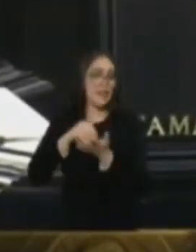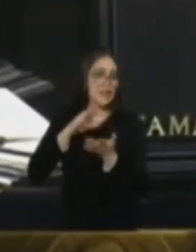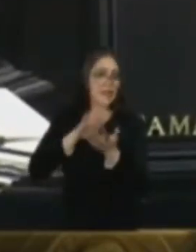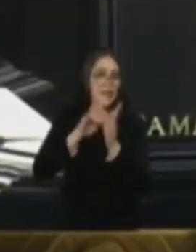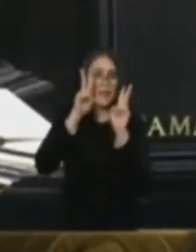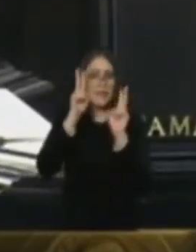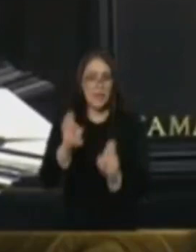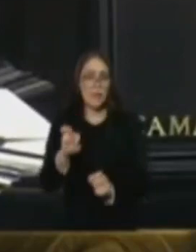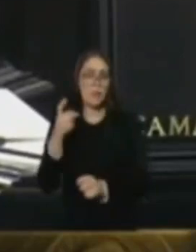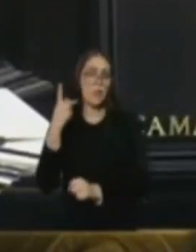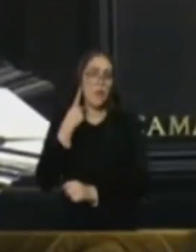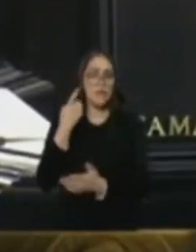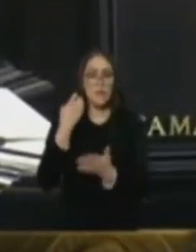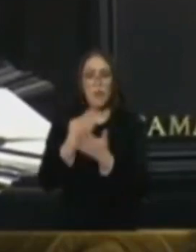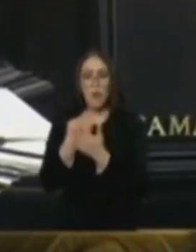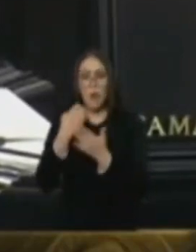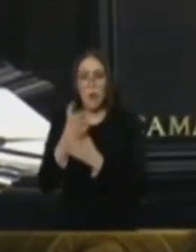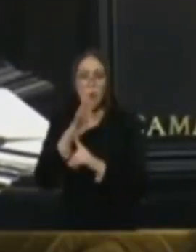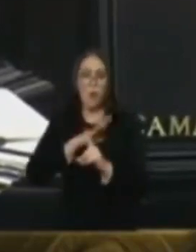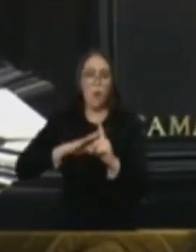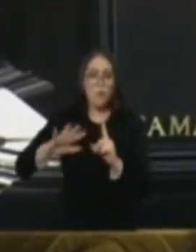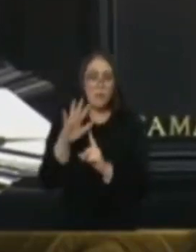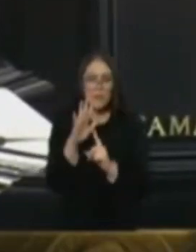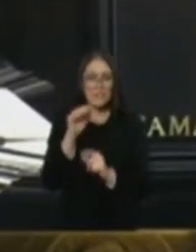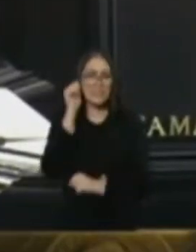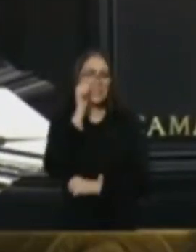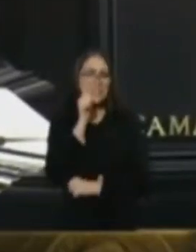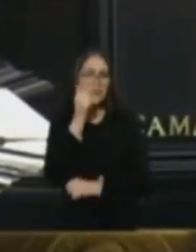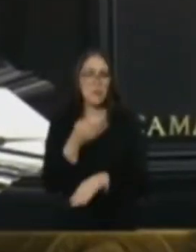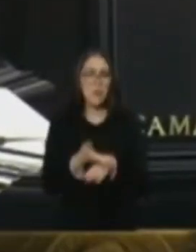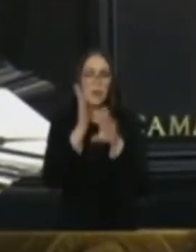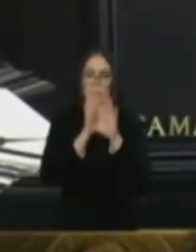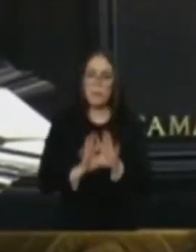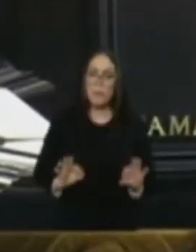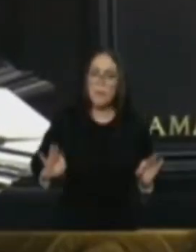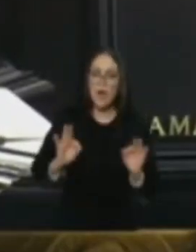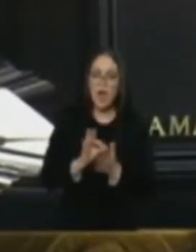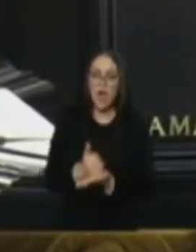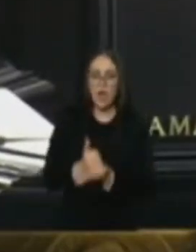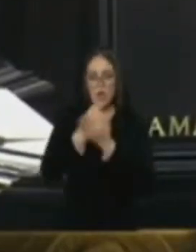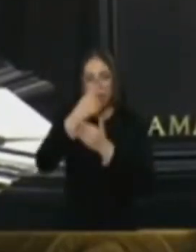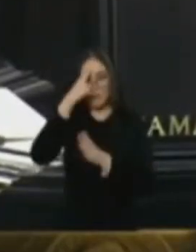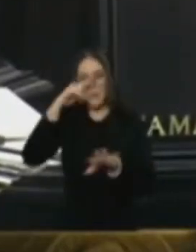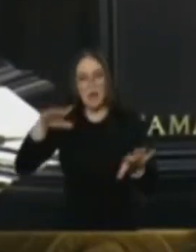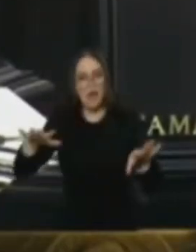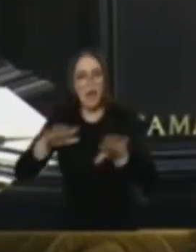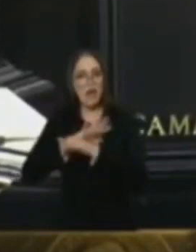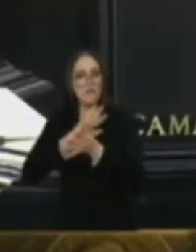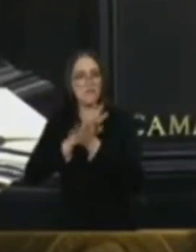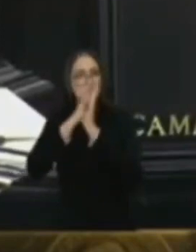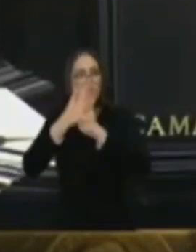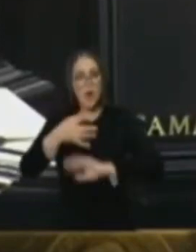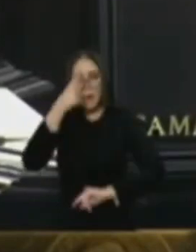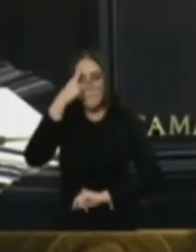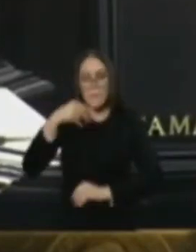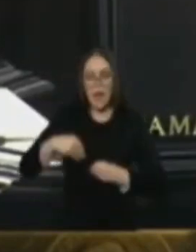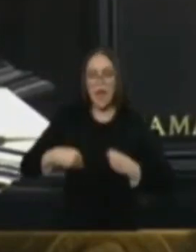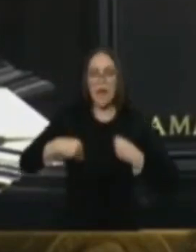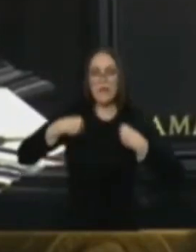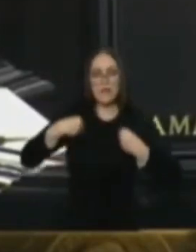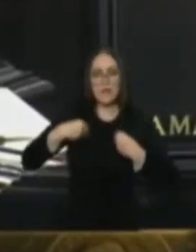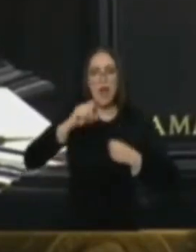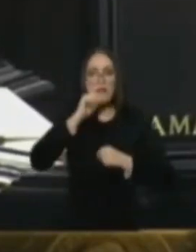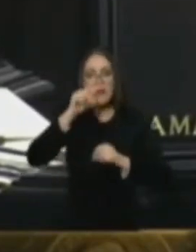y económico, que de manera muy importante coadyuva la transformación de la vida nacional. Ante